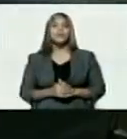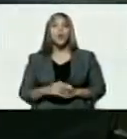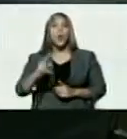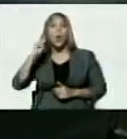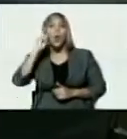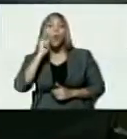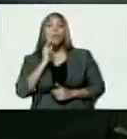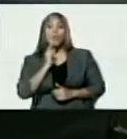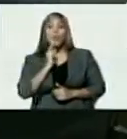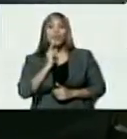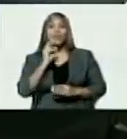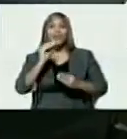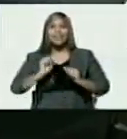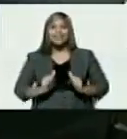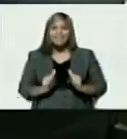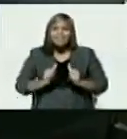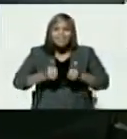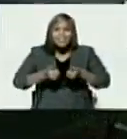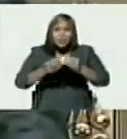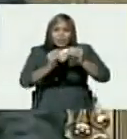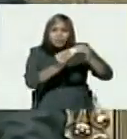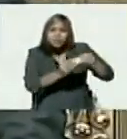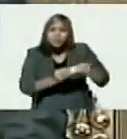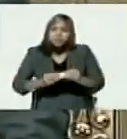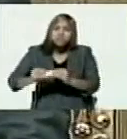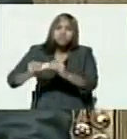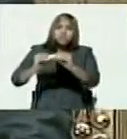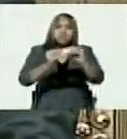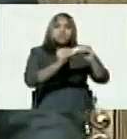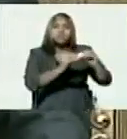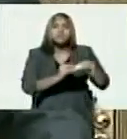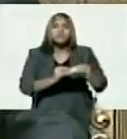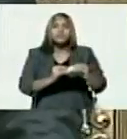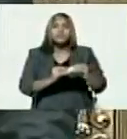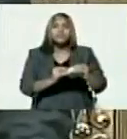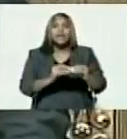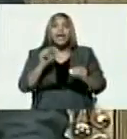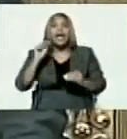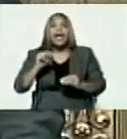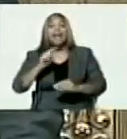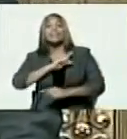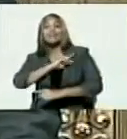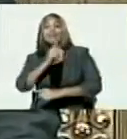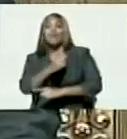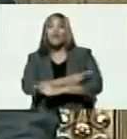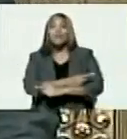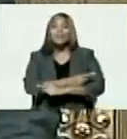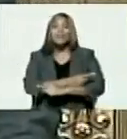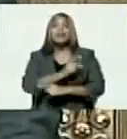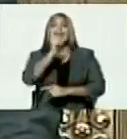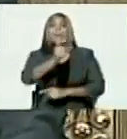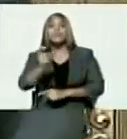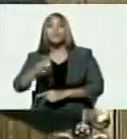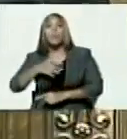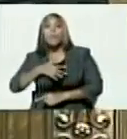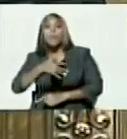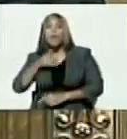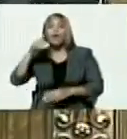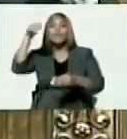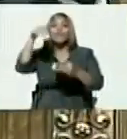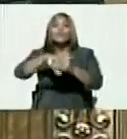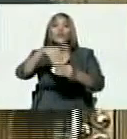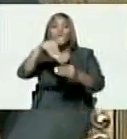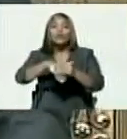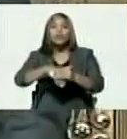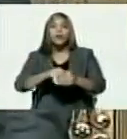Bolívar es el creador prácticamente de este poder electoral. La idea